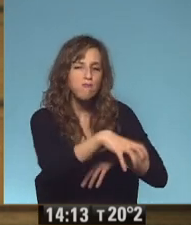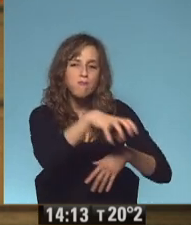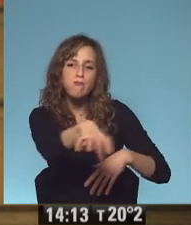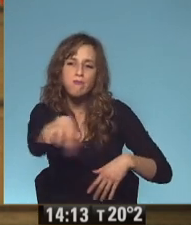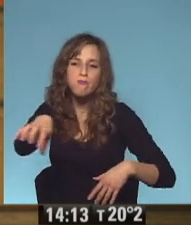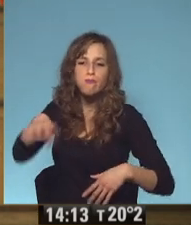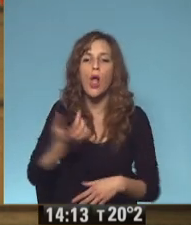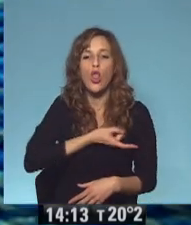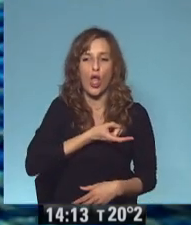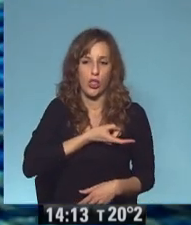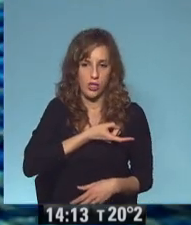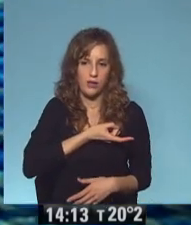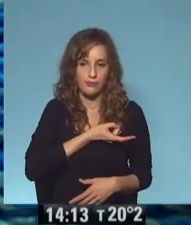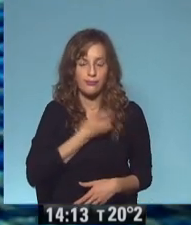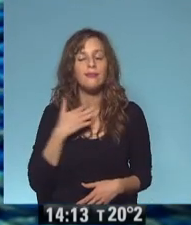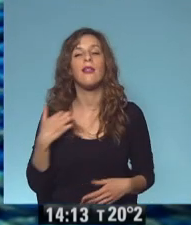de uno a otro.